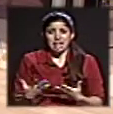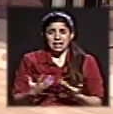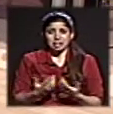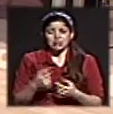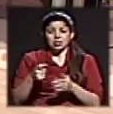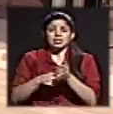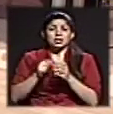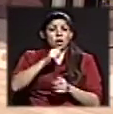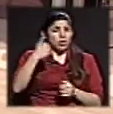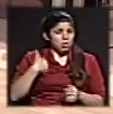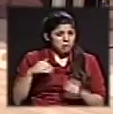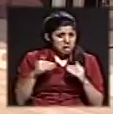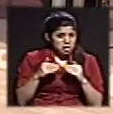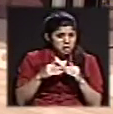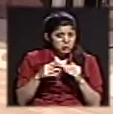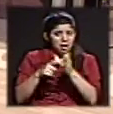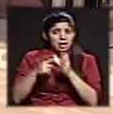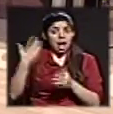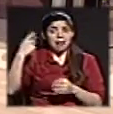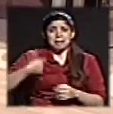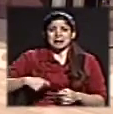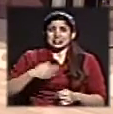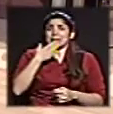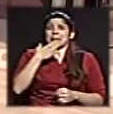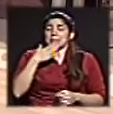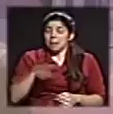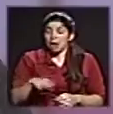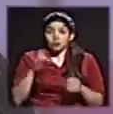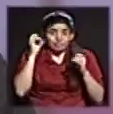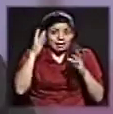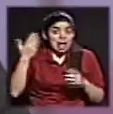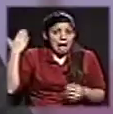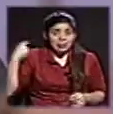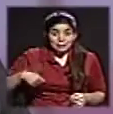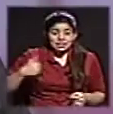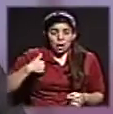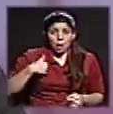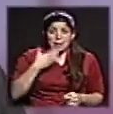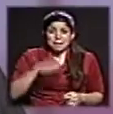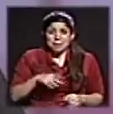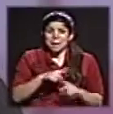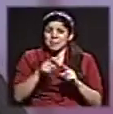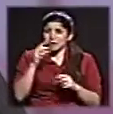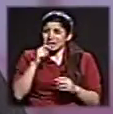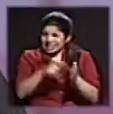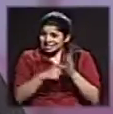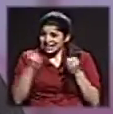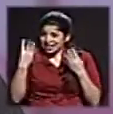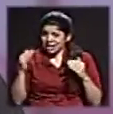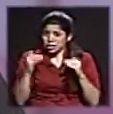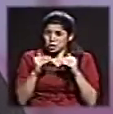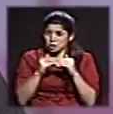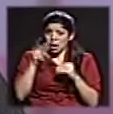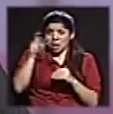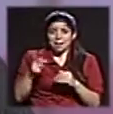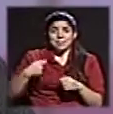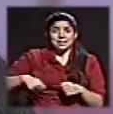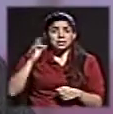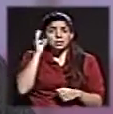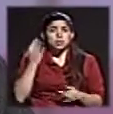han exigido a otros hombres, porque hemos tenido presidentes re malos y malísimos, ¿verdad? Pero se le ha exigido tanto, de verdad, como una mujer